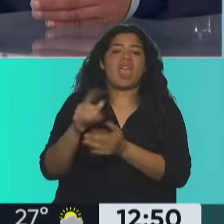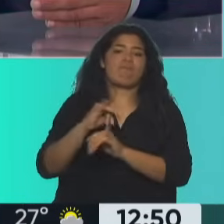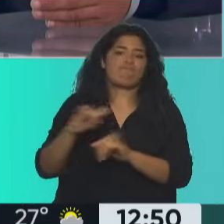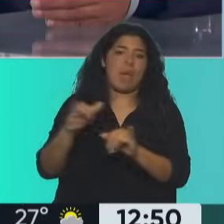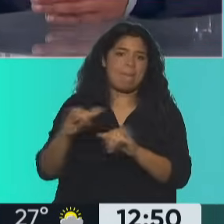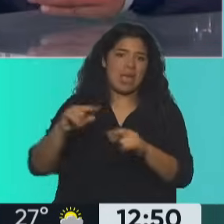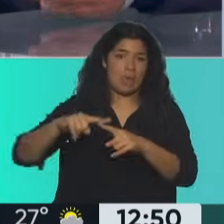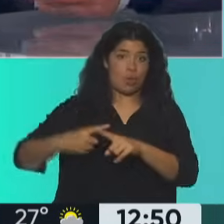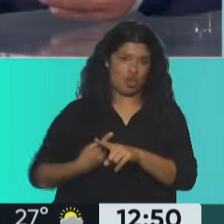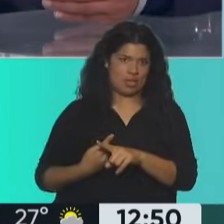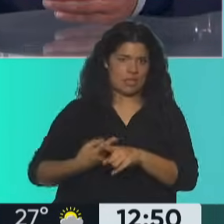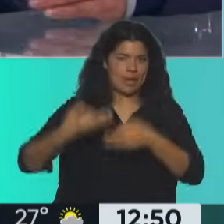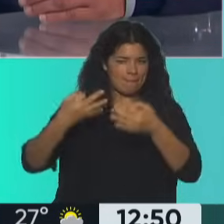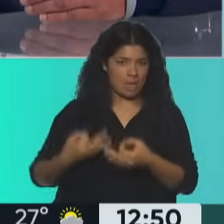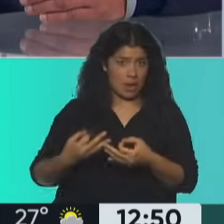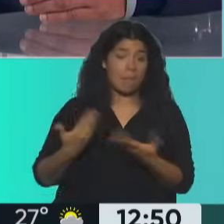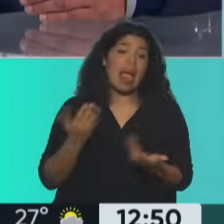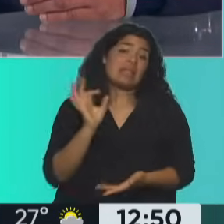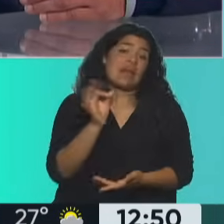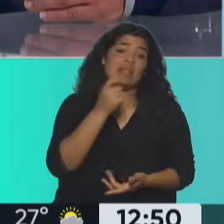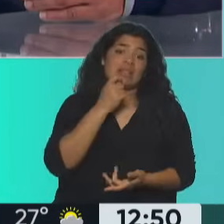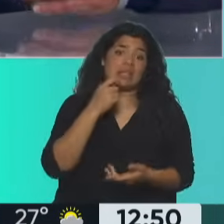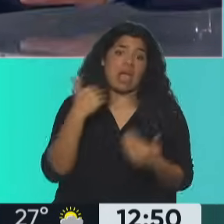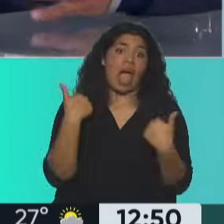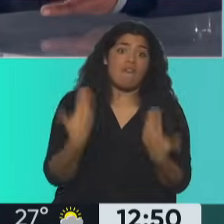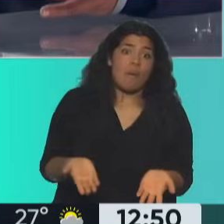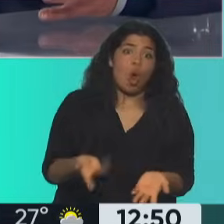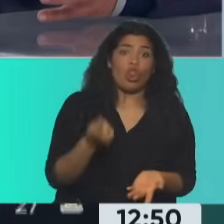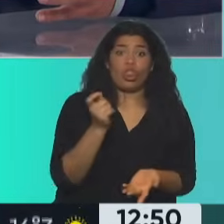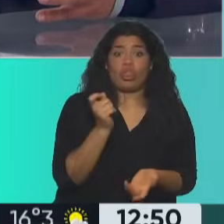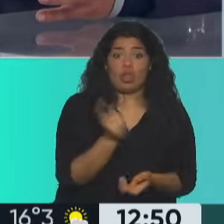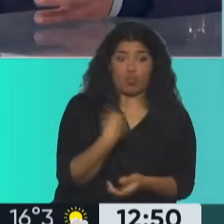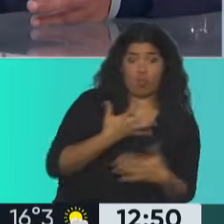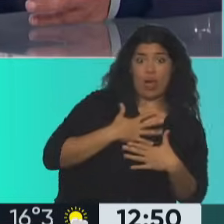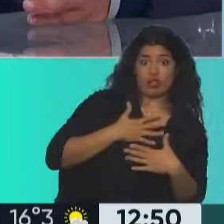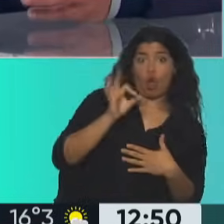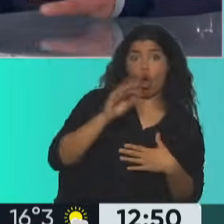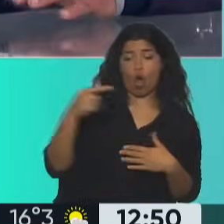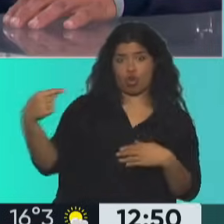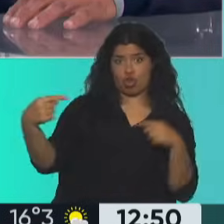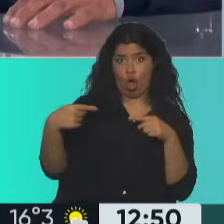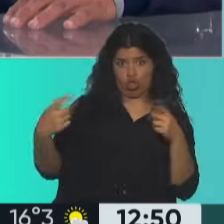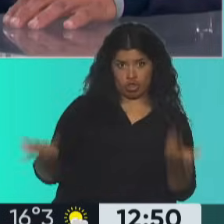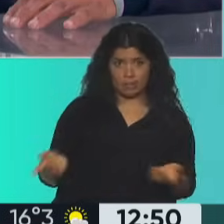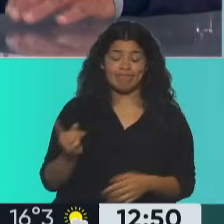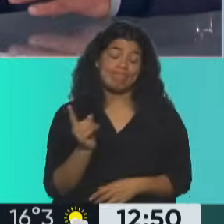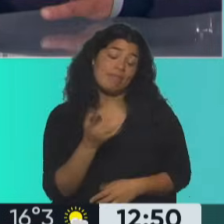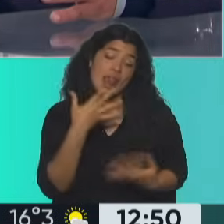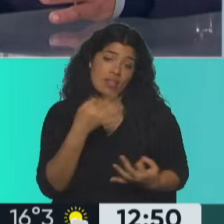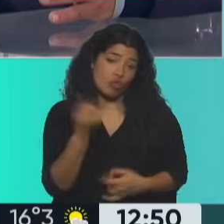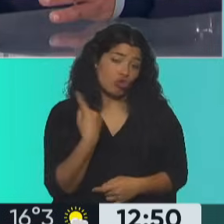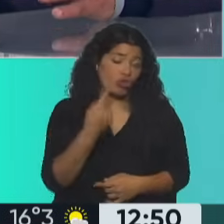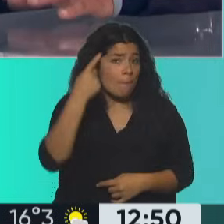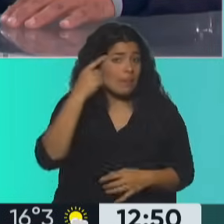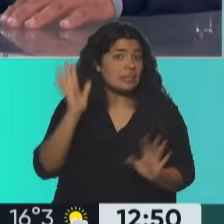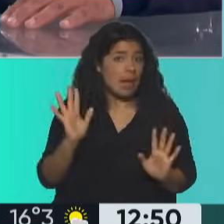nuestros derechos laborales o no este nosotros pensamos que las propuestas de Miller realmente no es